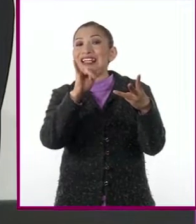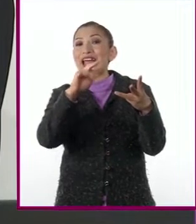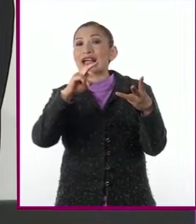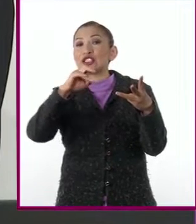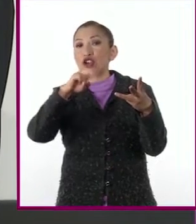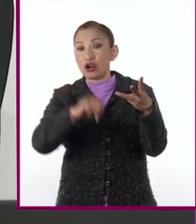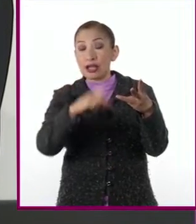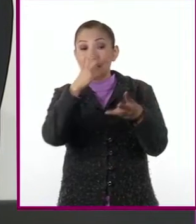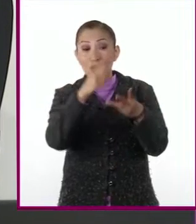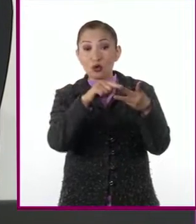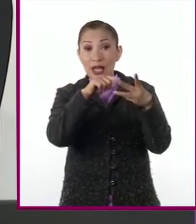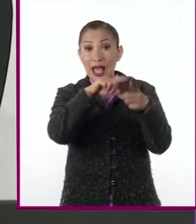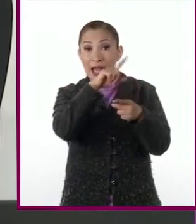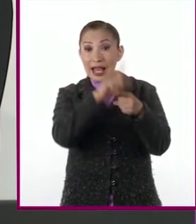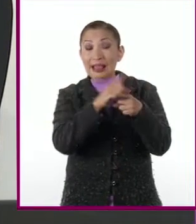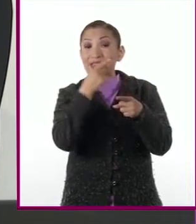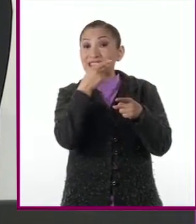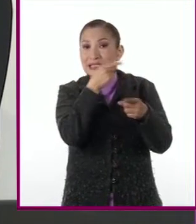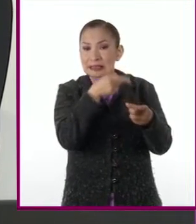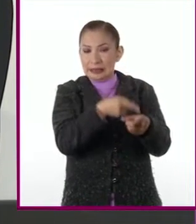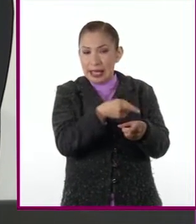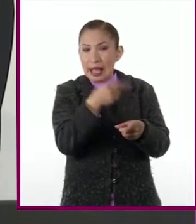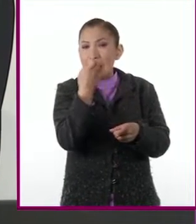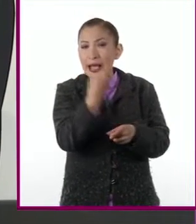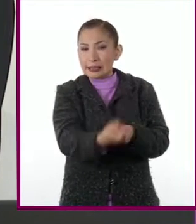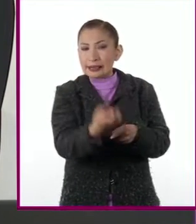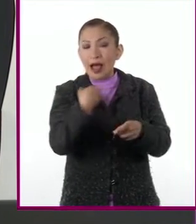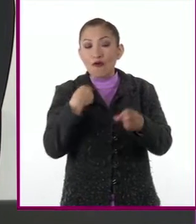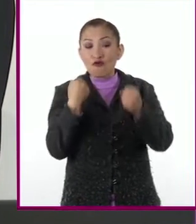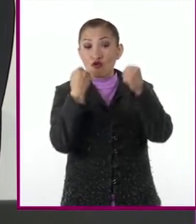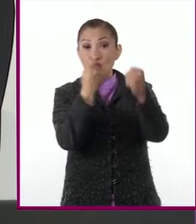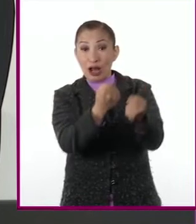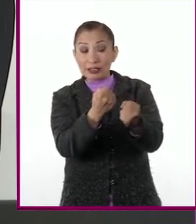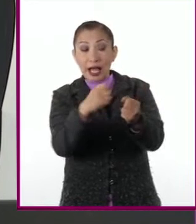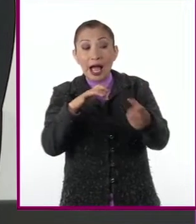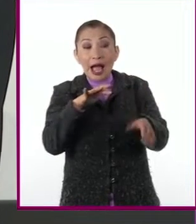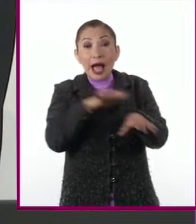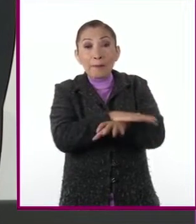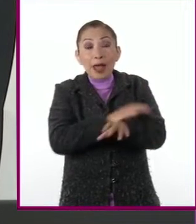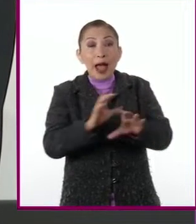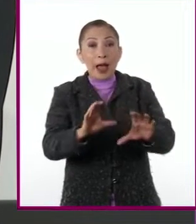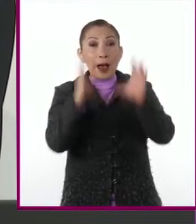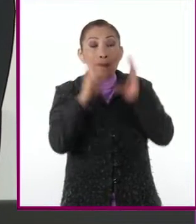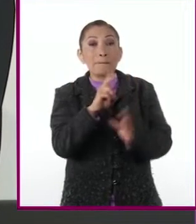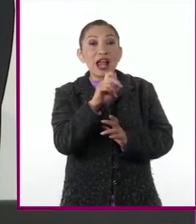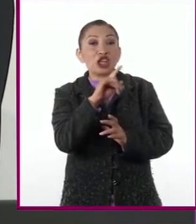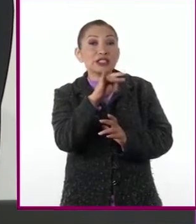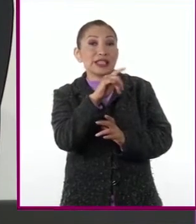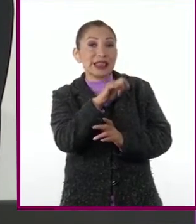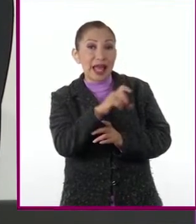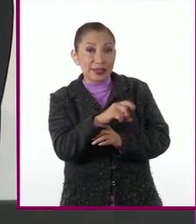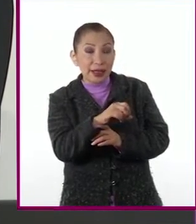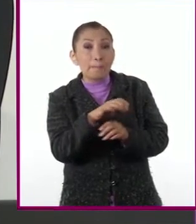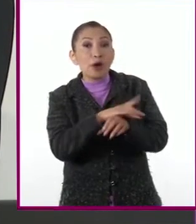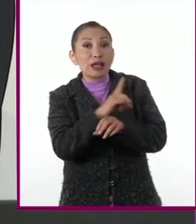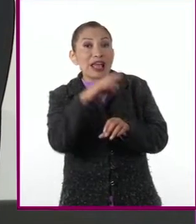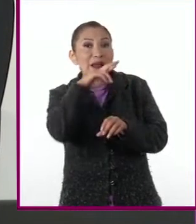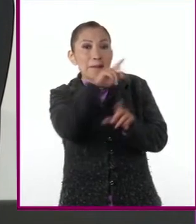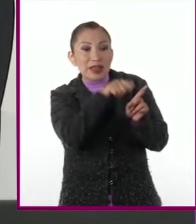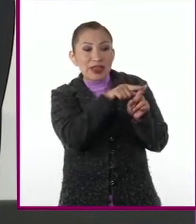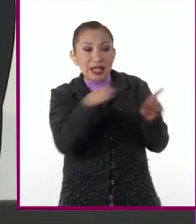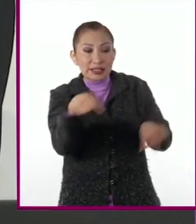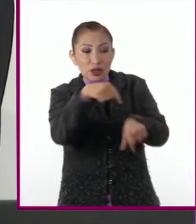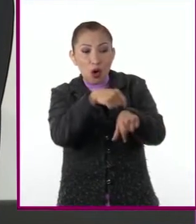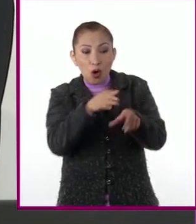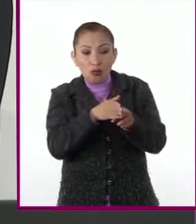La segunda ley de Newton establece que este tipo de fuerza cambiará la velocidad de un objeto porque la rapidez o